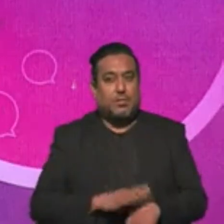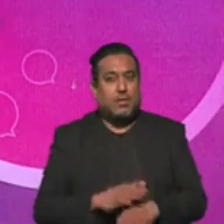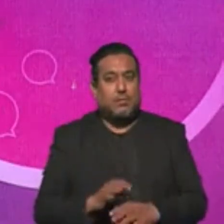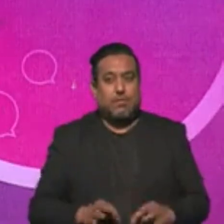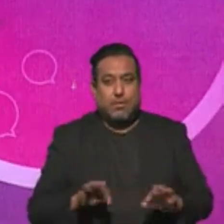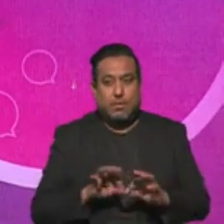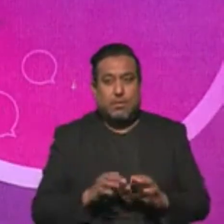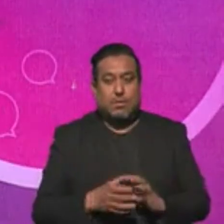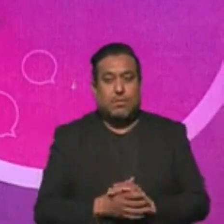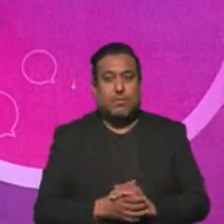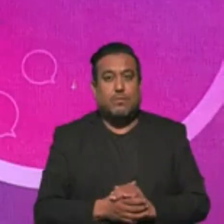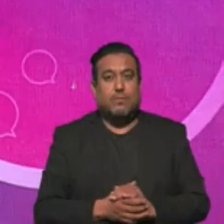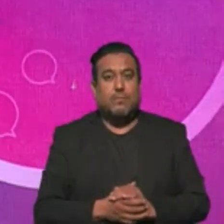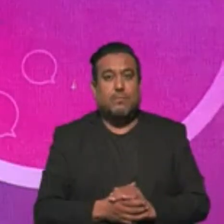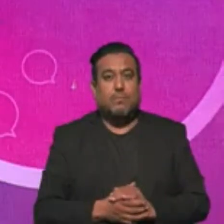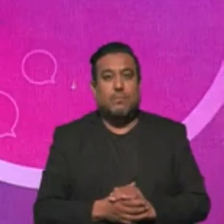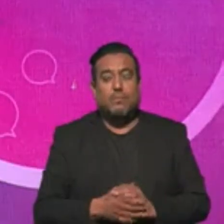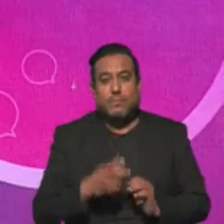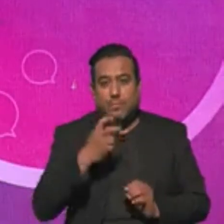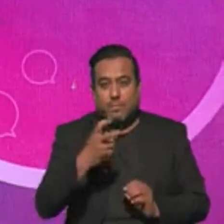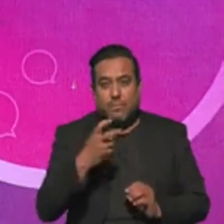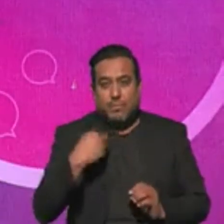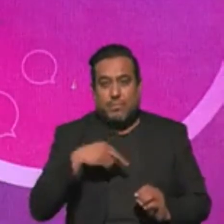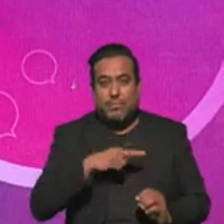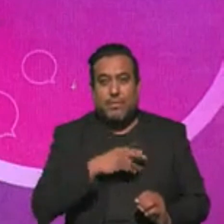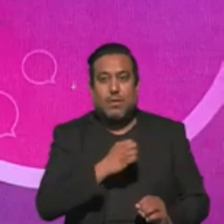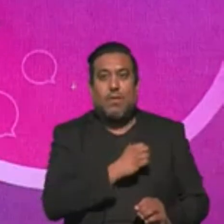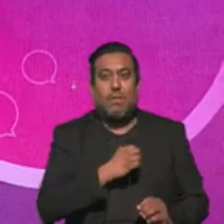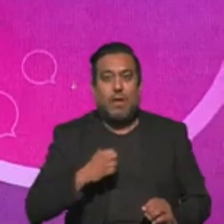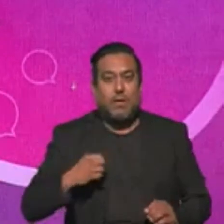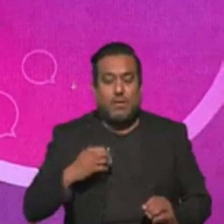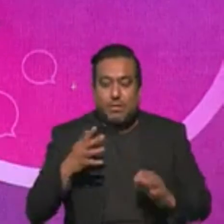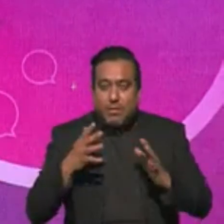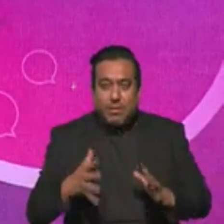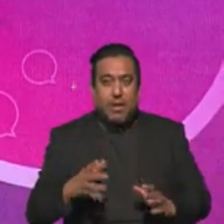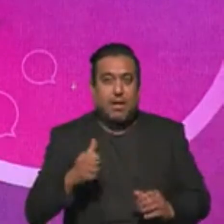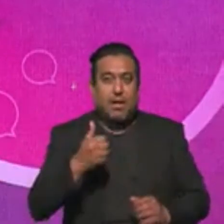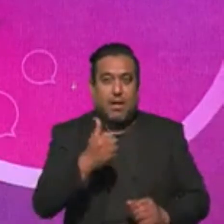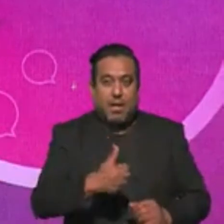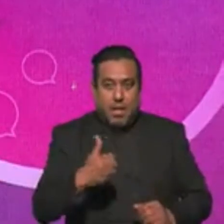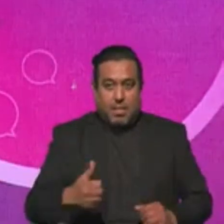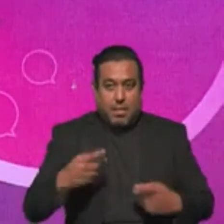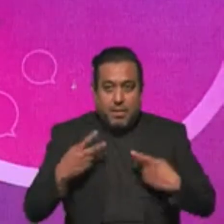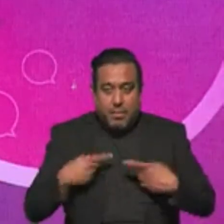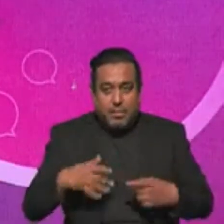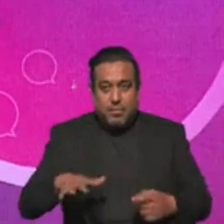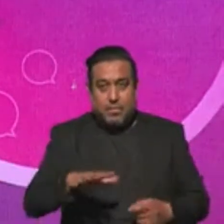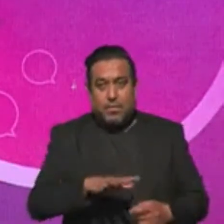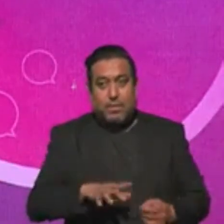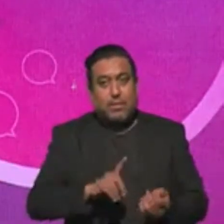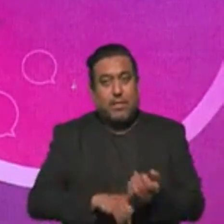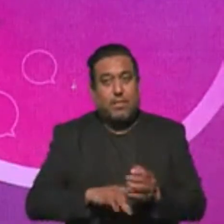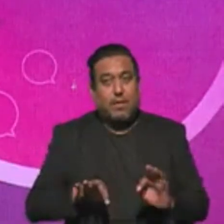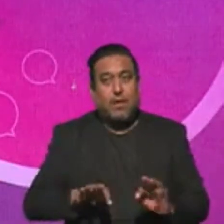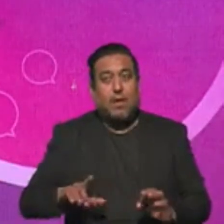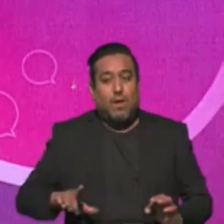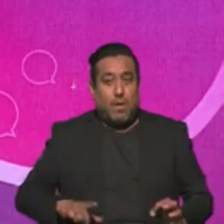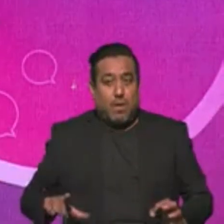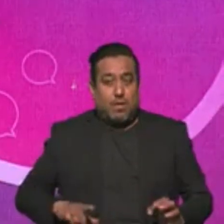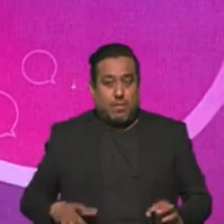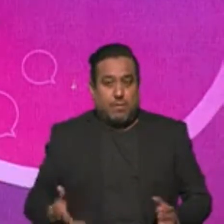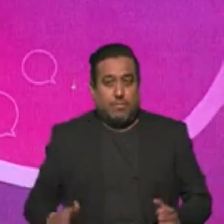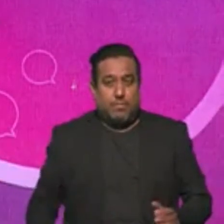existe y es estamos obligados a darlo cada uno de los que somos servidores públicos